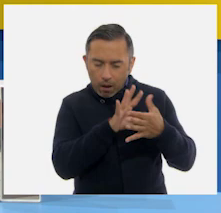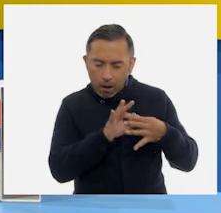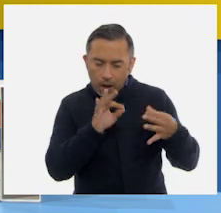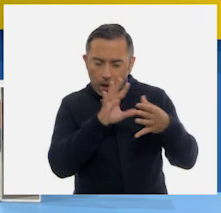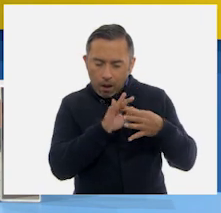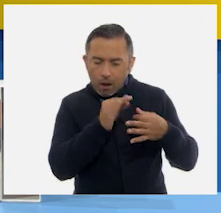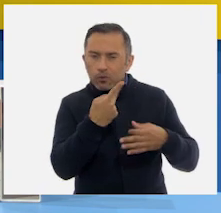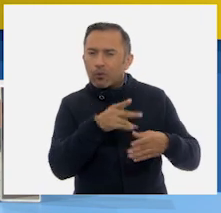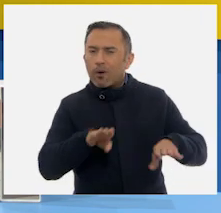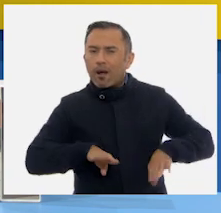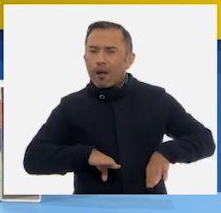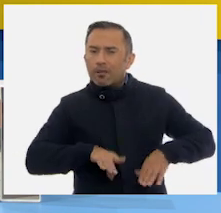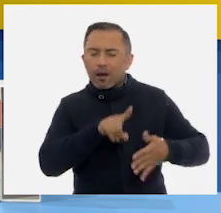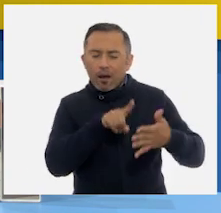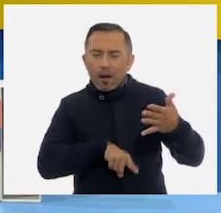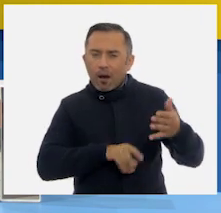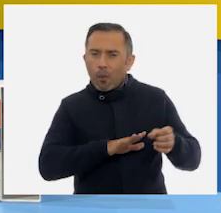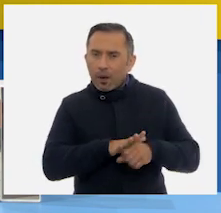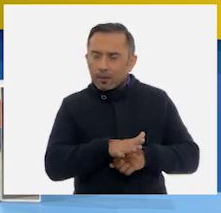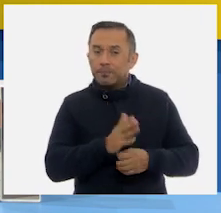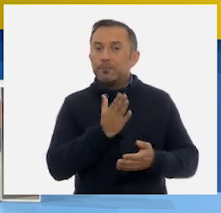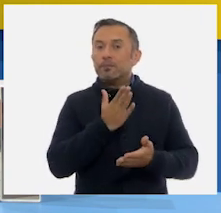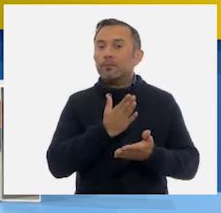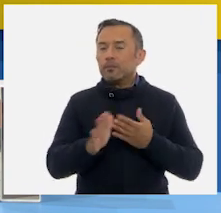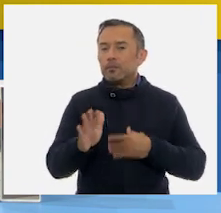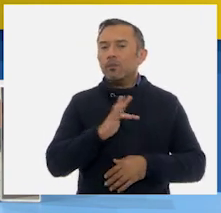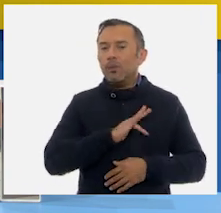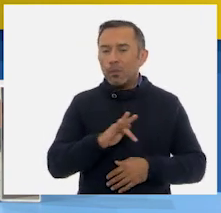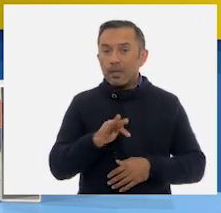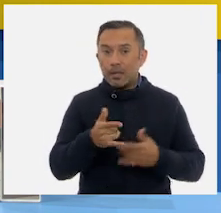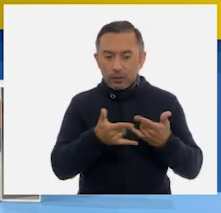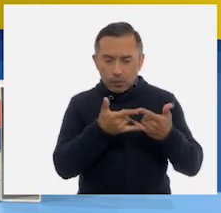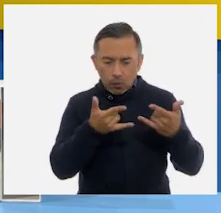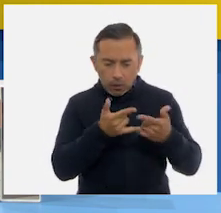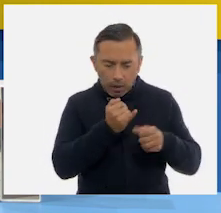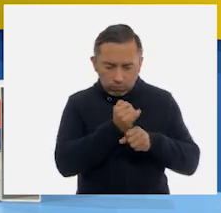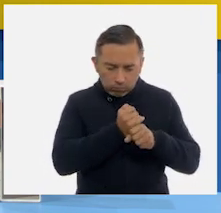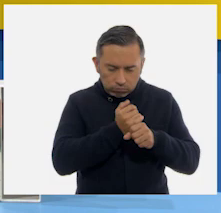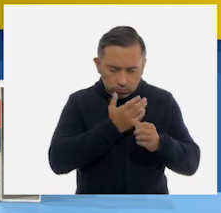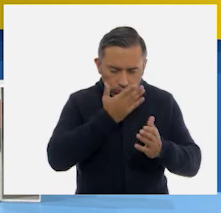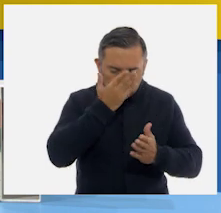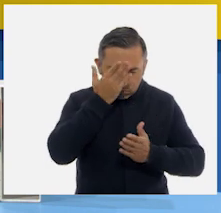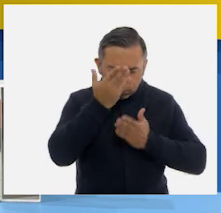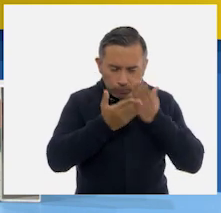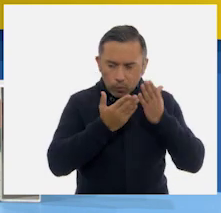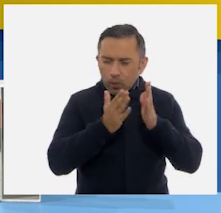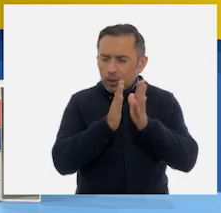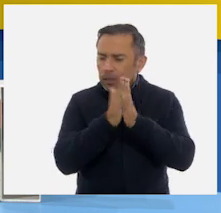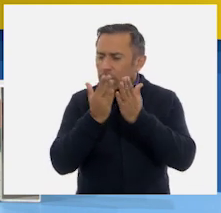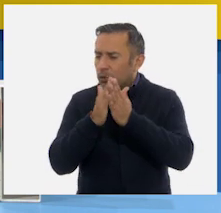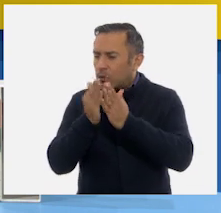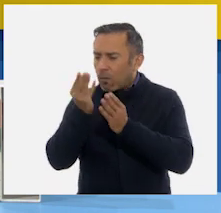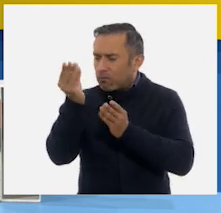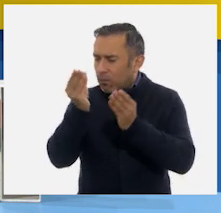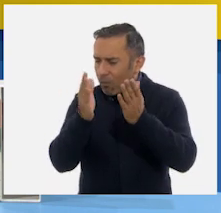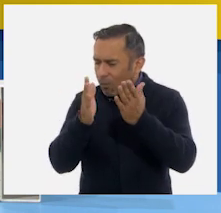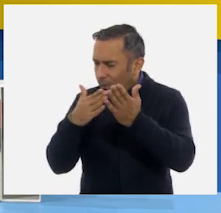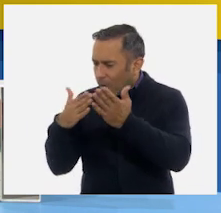explicaremos cuáles son las fuentes documentales para el estudio de la historia y trabajaremos en torno a